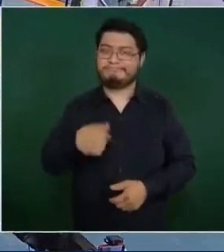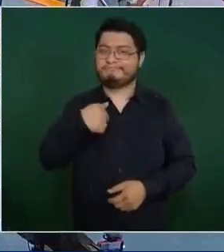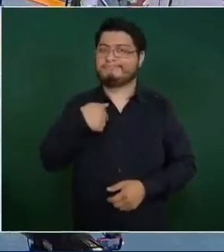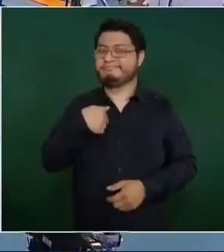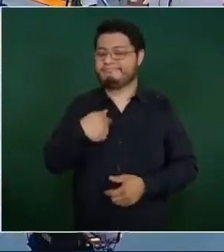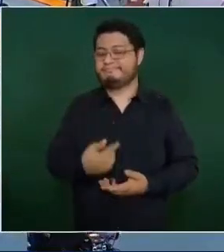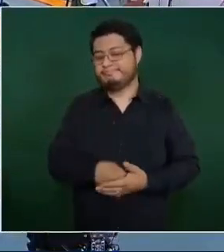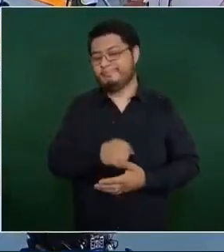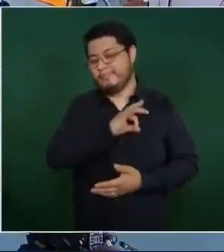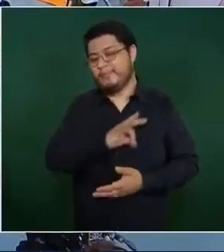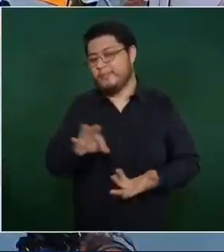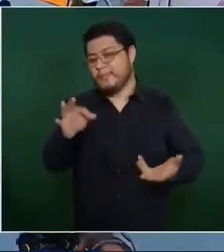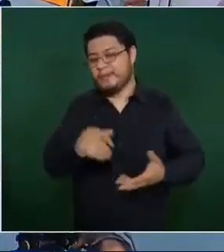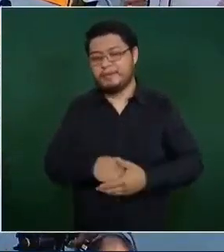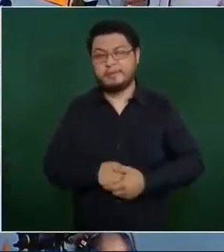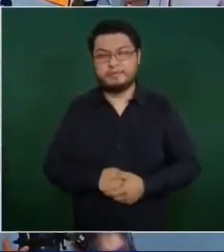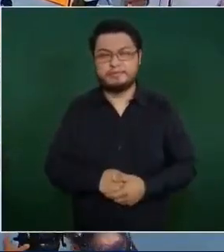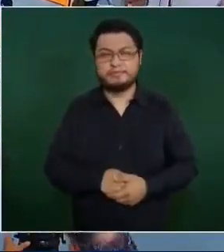pues me tendrían